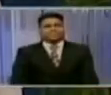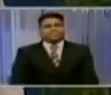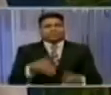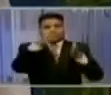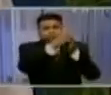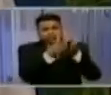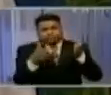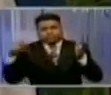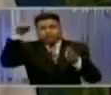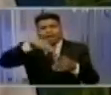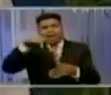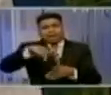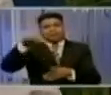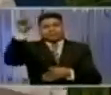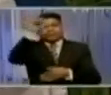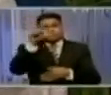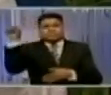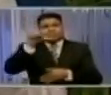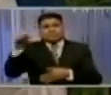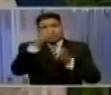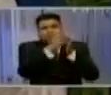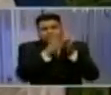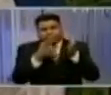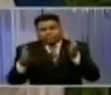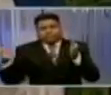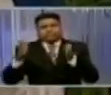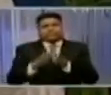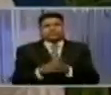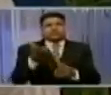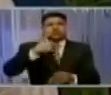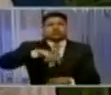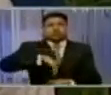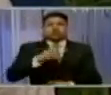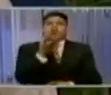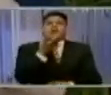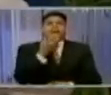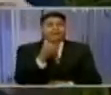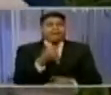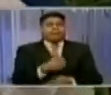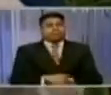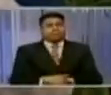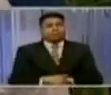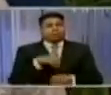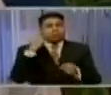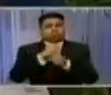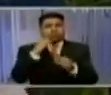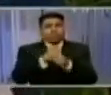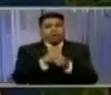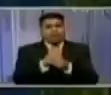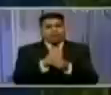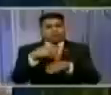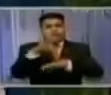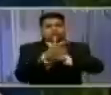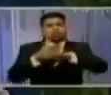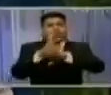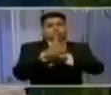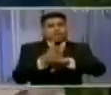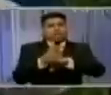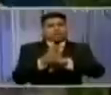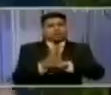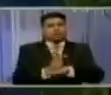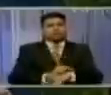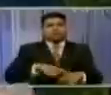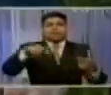esta semana, nosotros que dimos el ejemplo, los trabajadores públicos dimos el ejemplo,